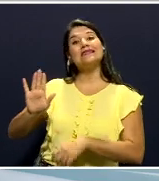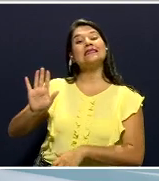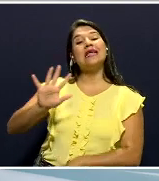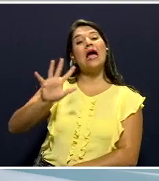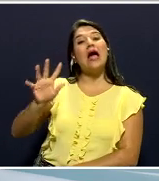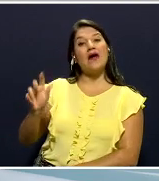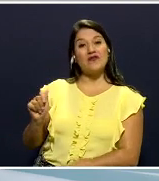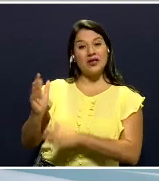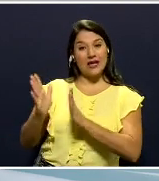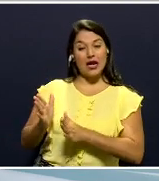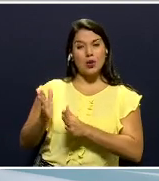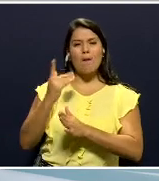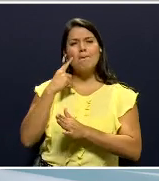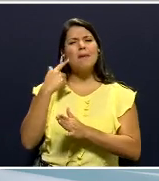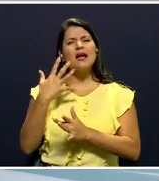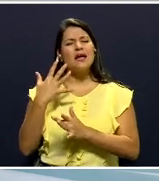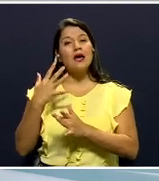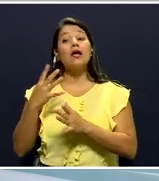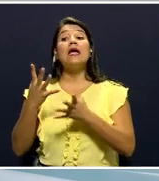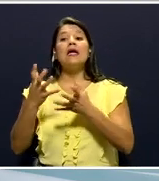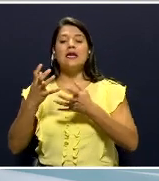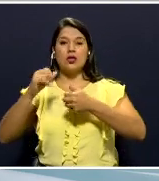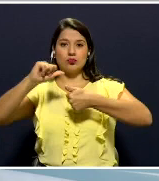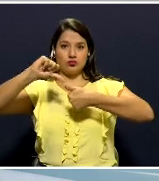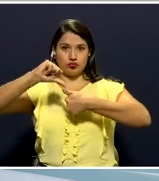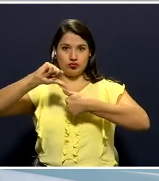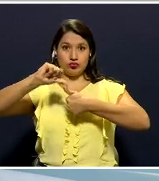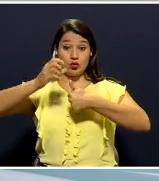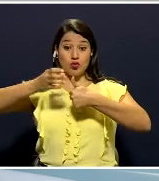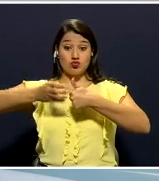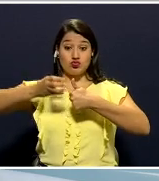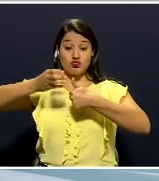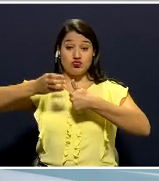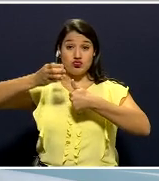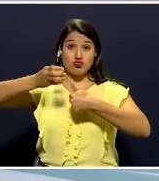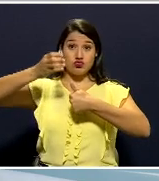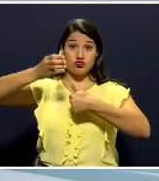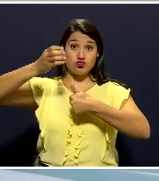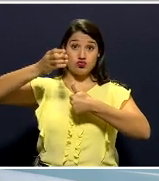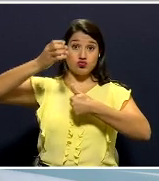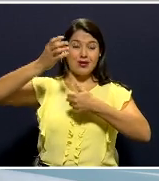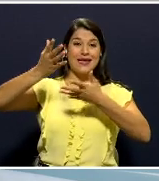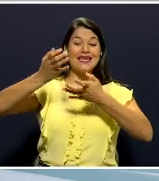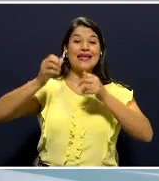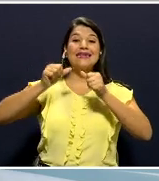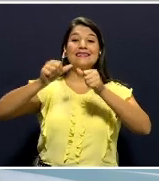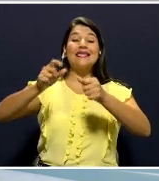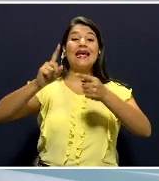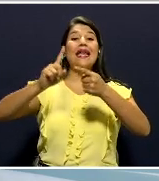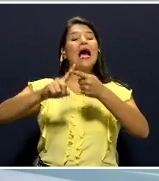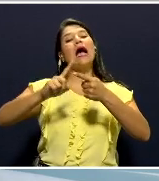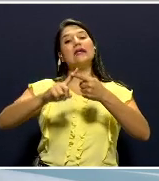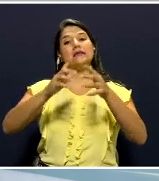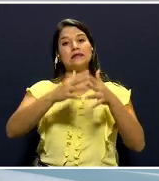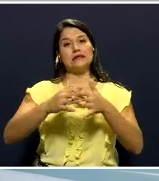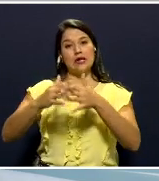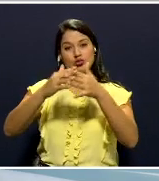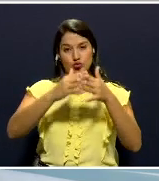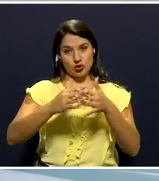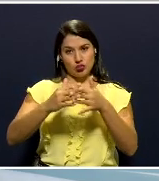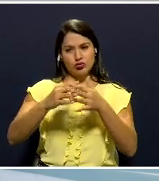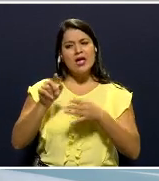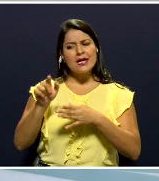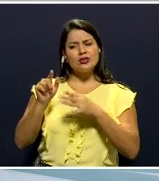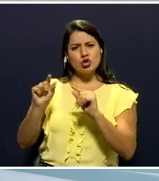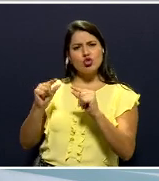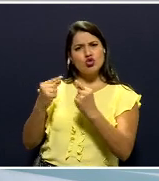con Nicaragua. Ellos son parte de un flujo migratorio controlado por las autoridades de Panamá y Costa